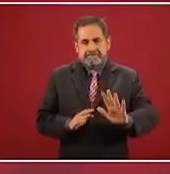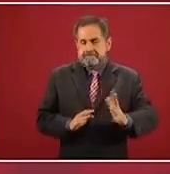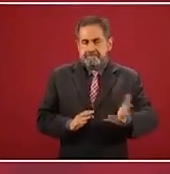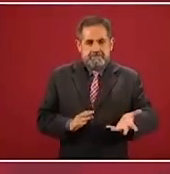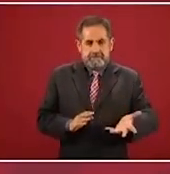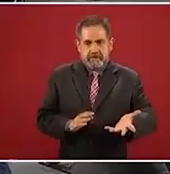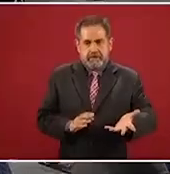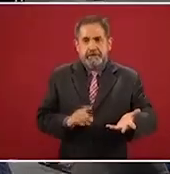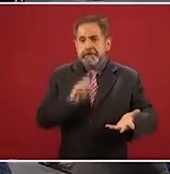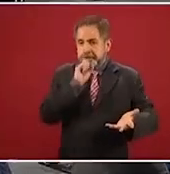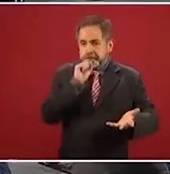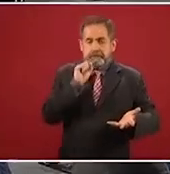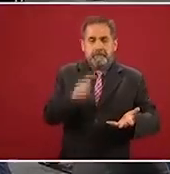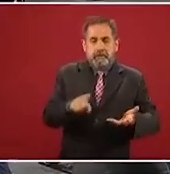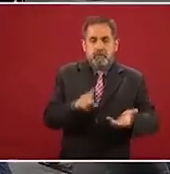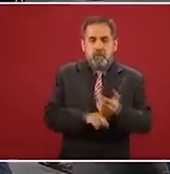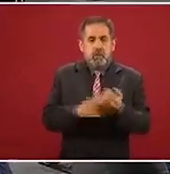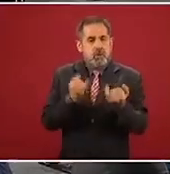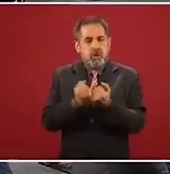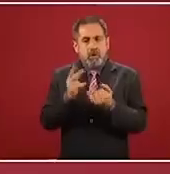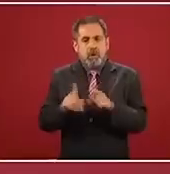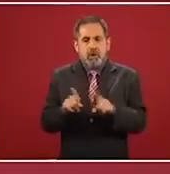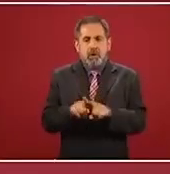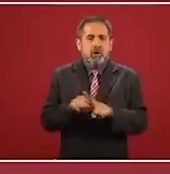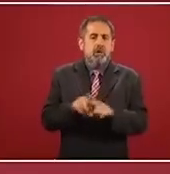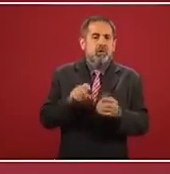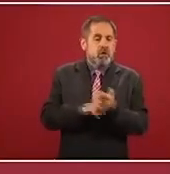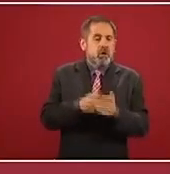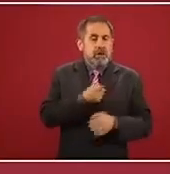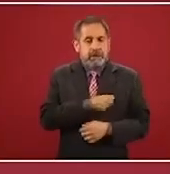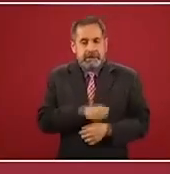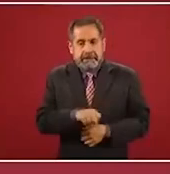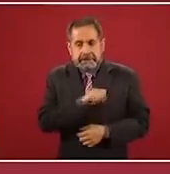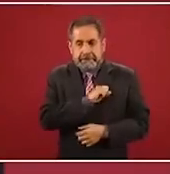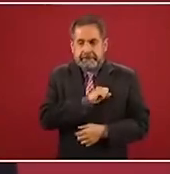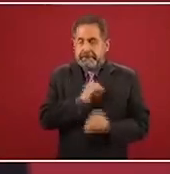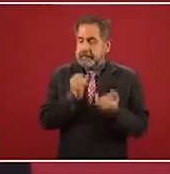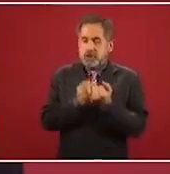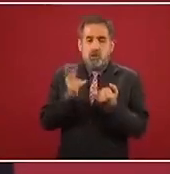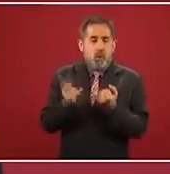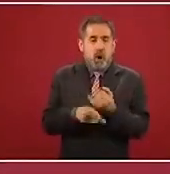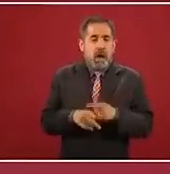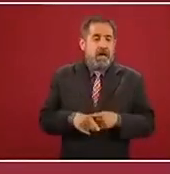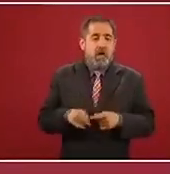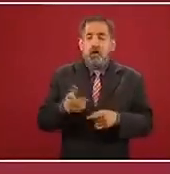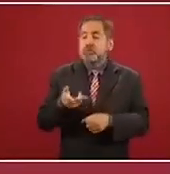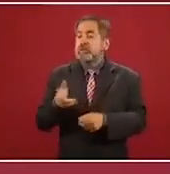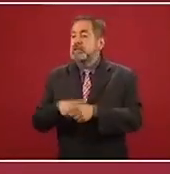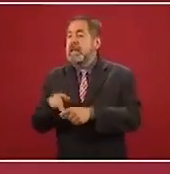Y lo mismo sucedió en el caso de la salud, abandono completo.